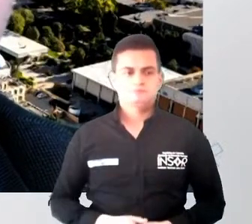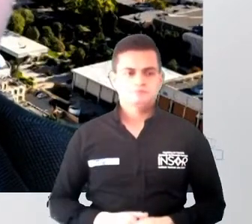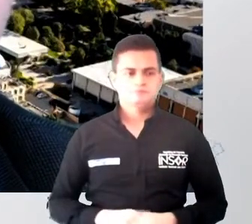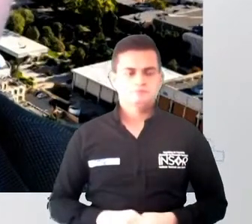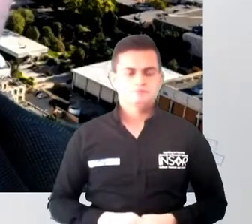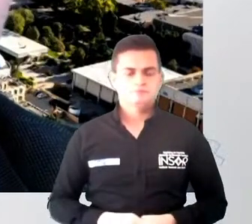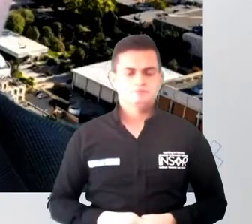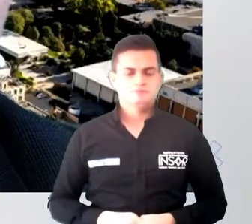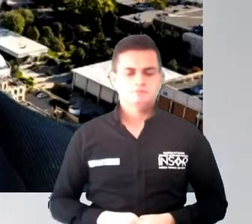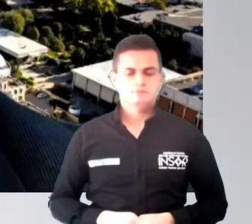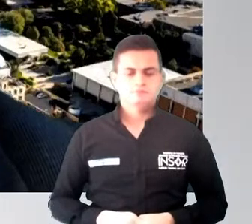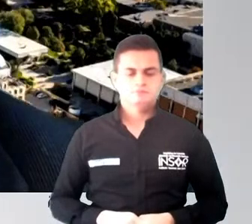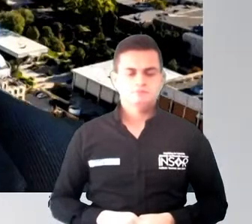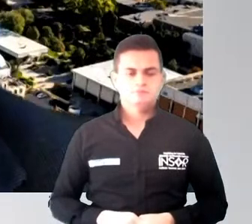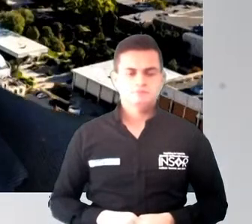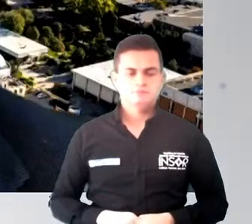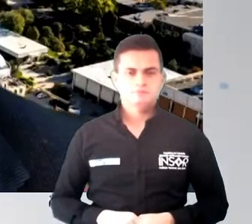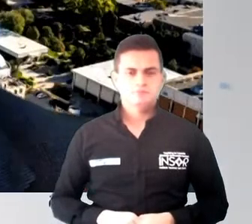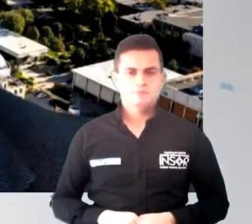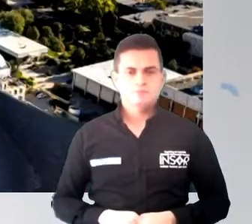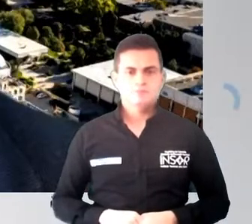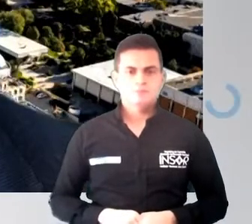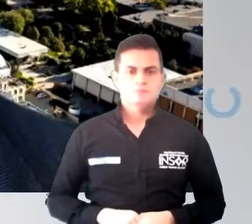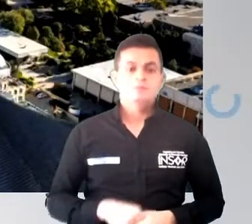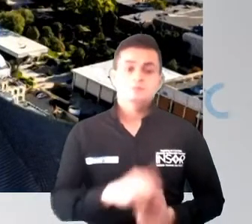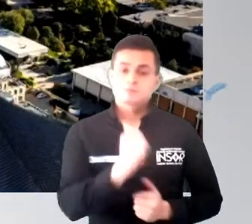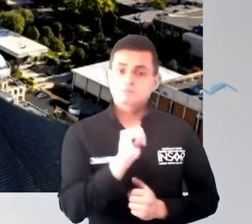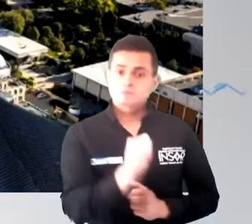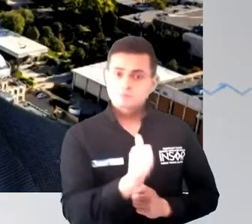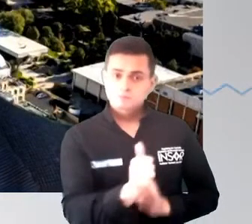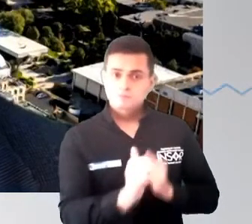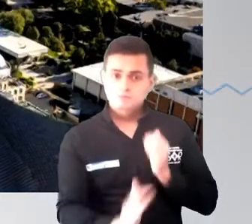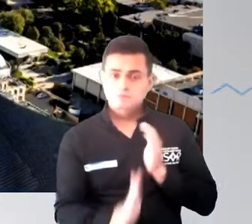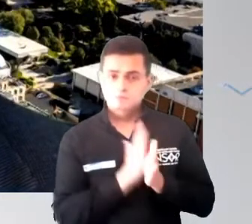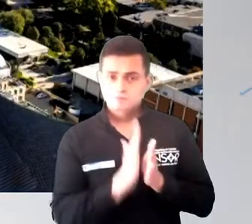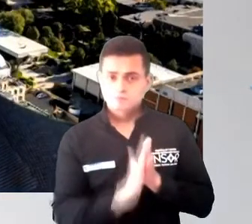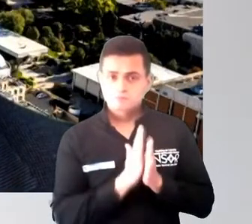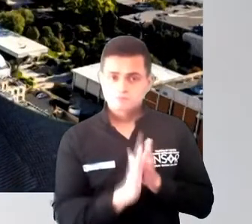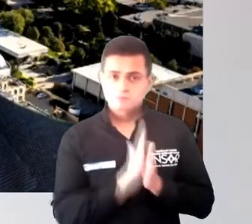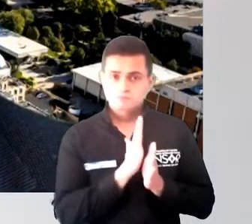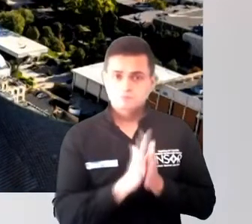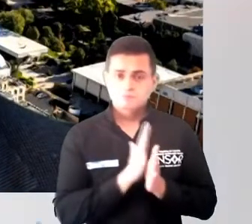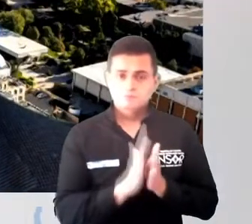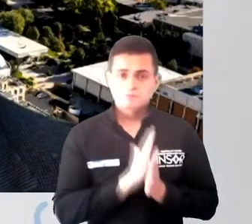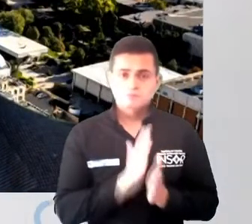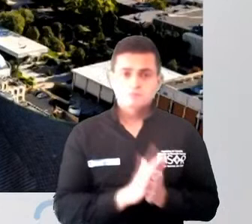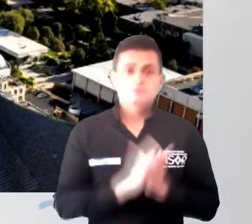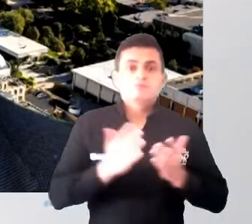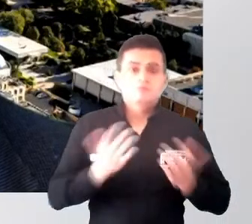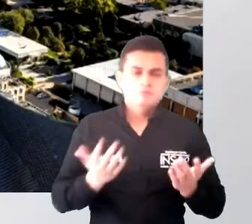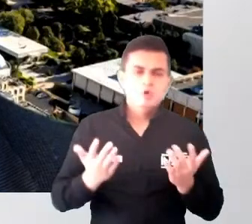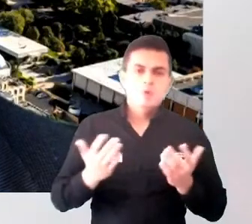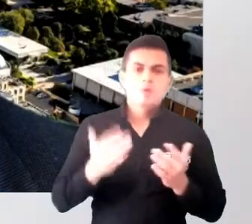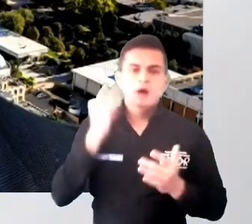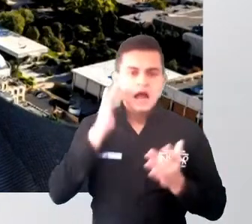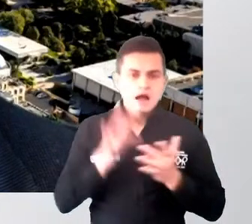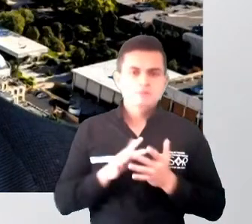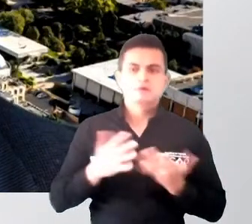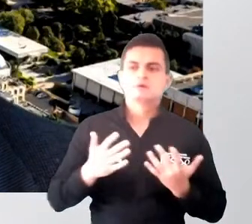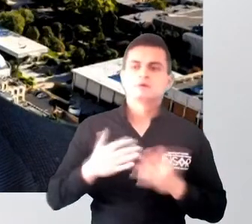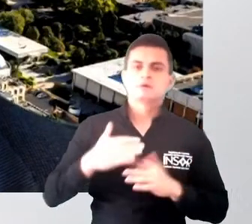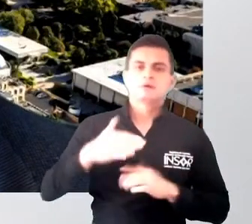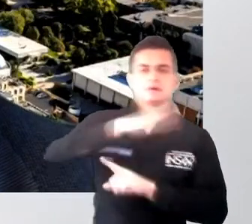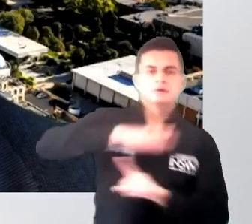algunas de las cosas que has hablado sobre si deseas realizar un entorno más flexible para